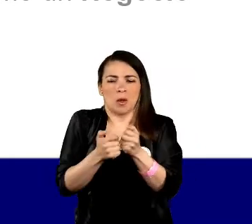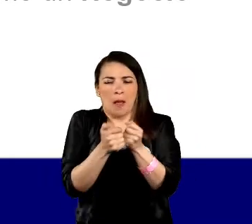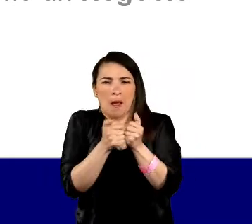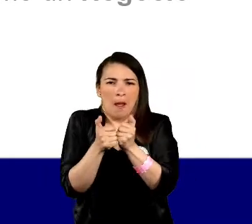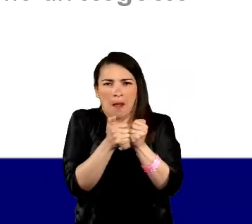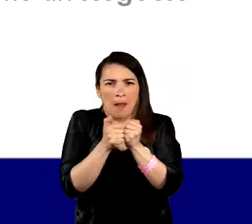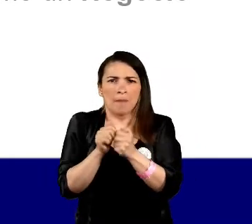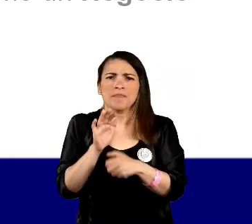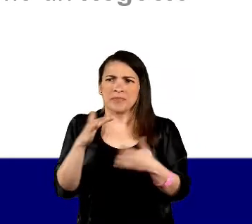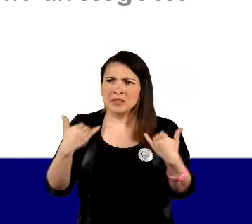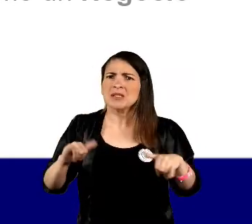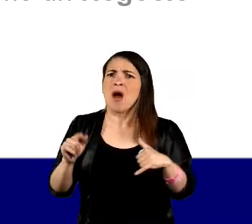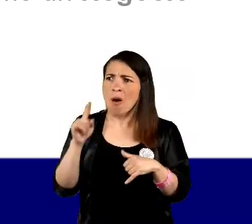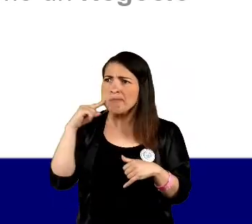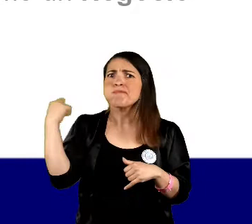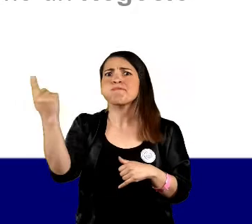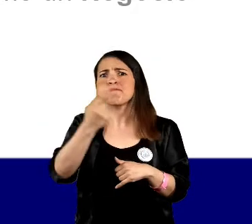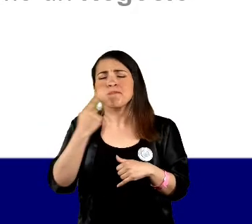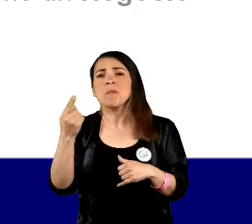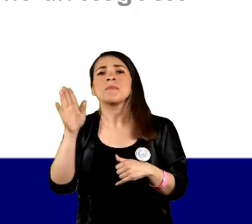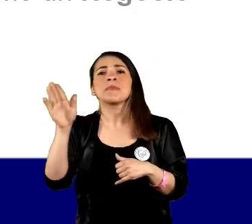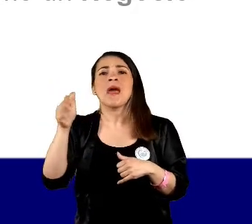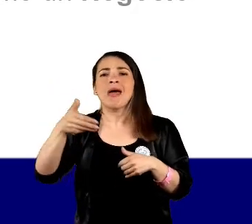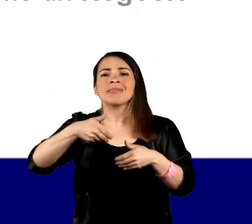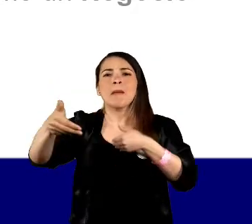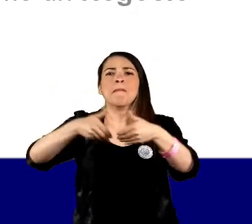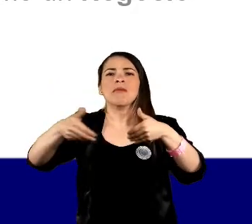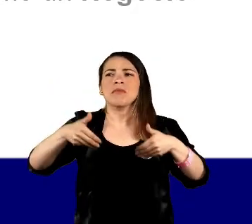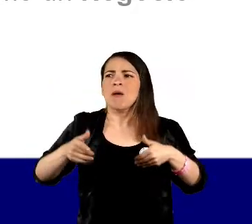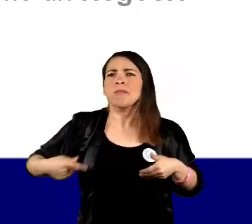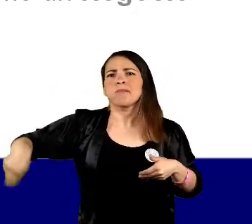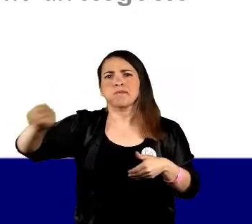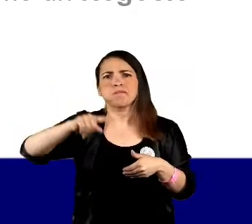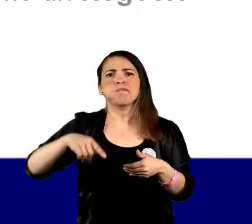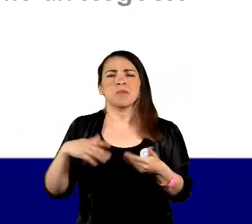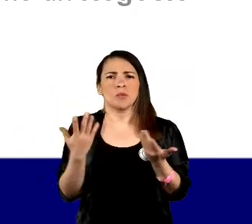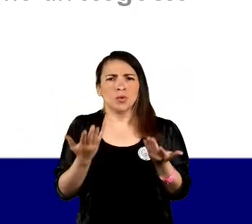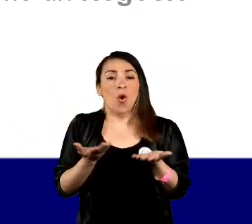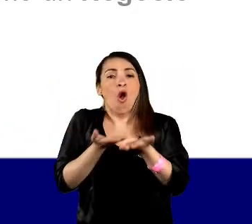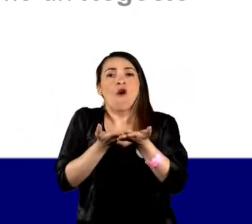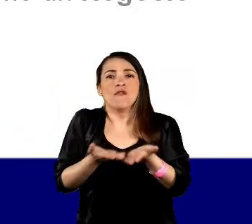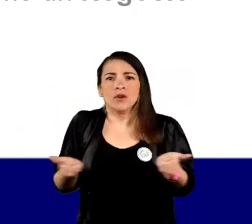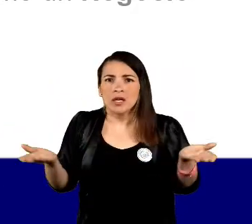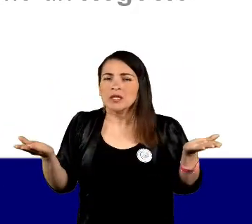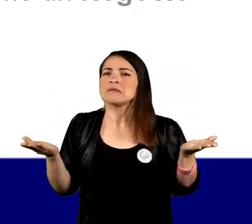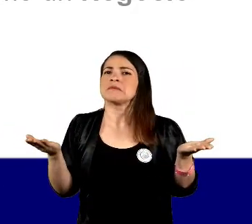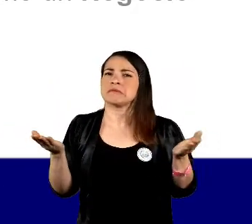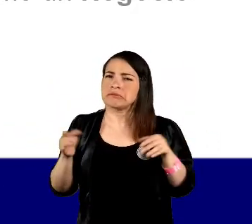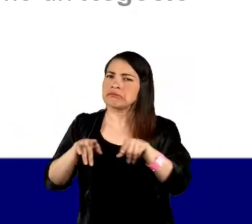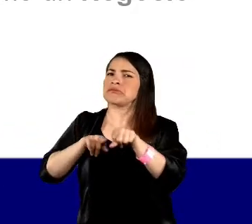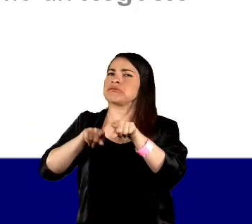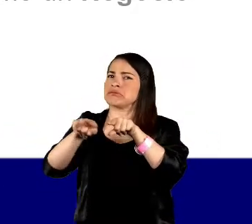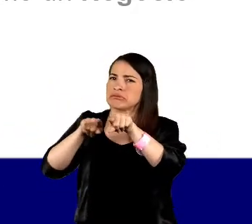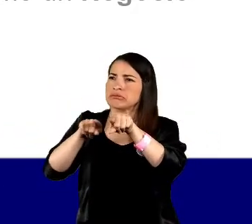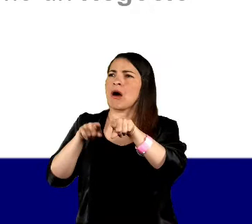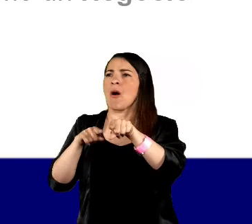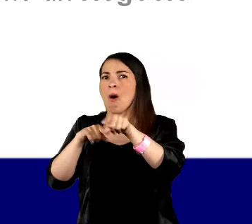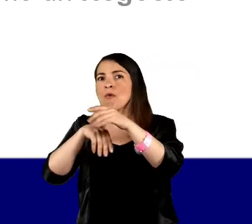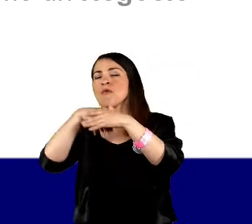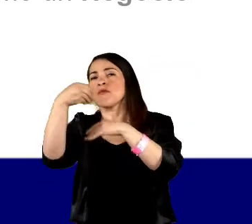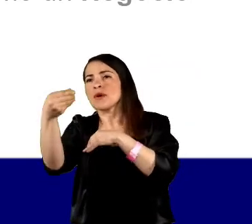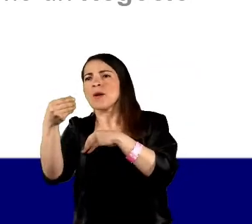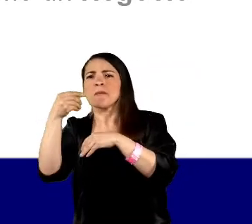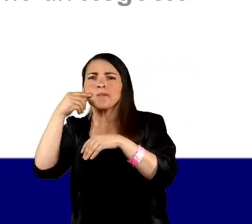demanda es muy grande la oferta empieza a ser muy competitiva y forma que